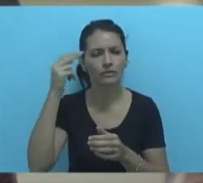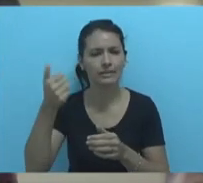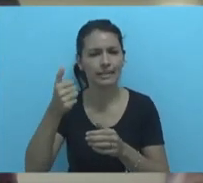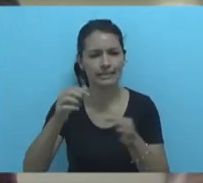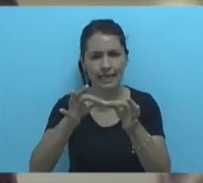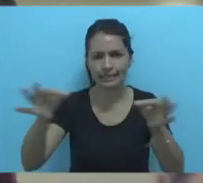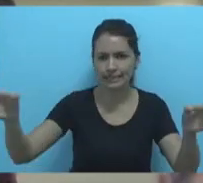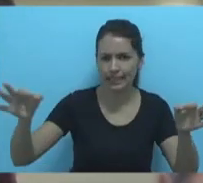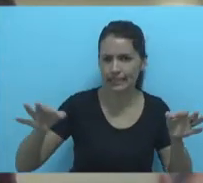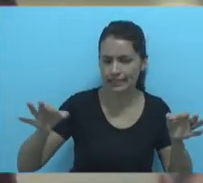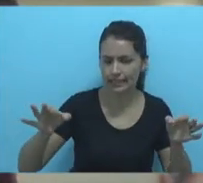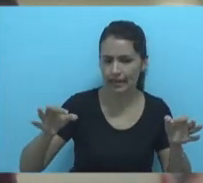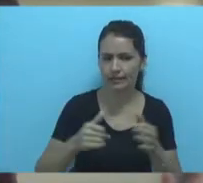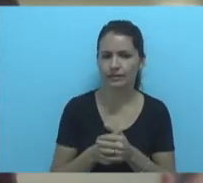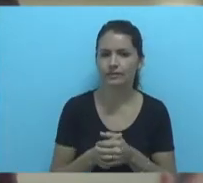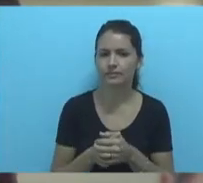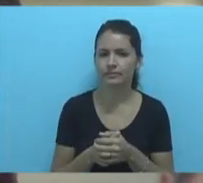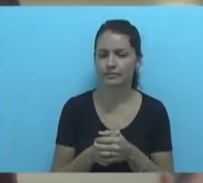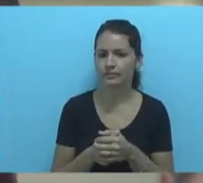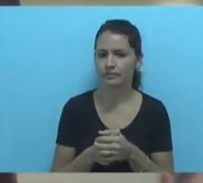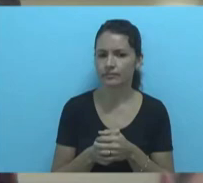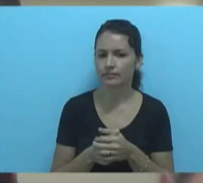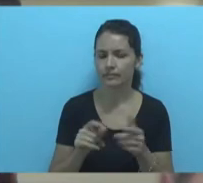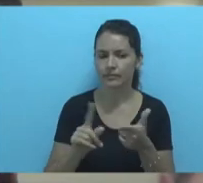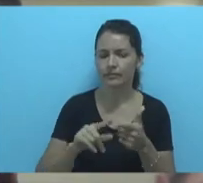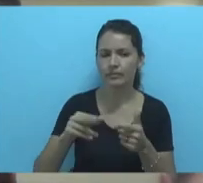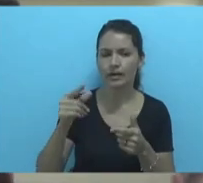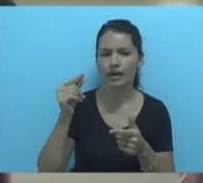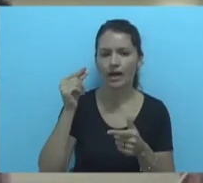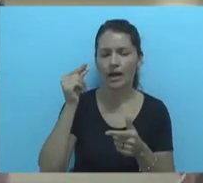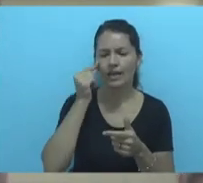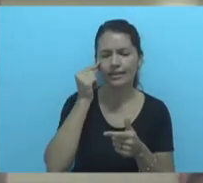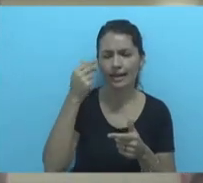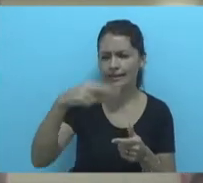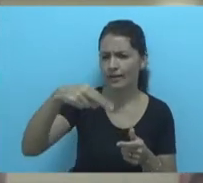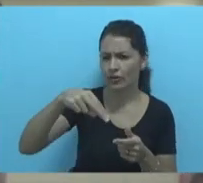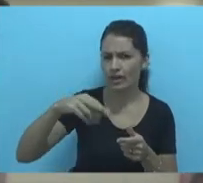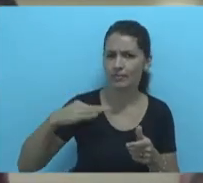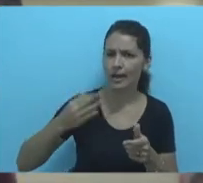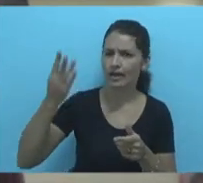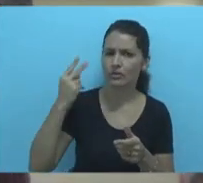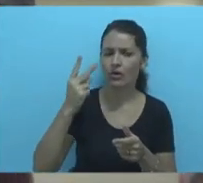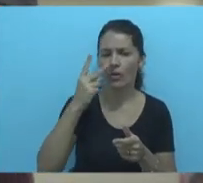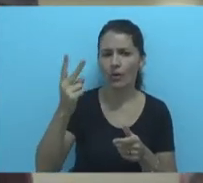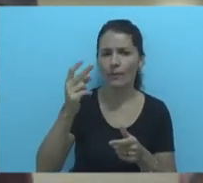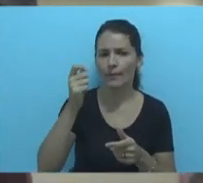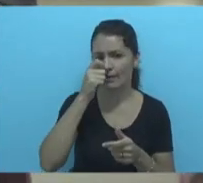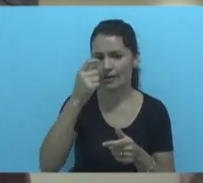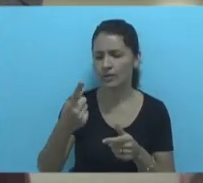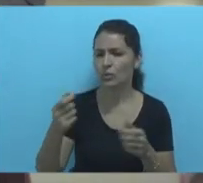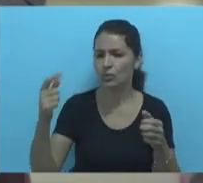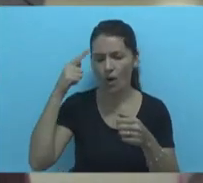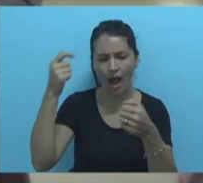hectáreas. También es bueno recordar que el 30 de noviembre del 2021 se firmó un acuerdo de intención entre la Nación